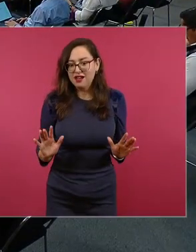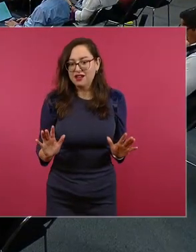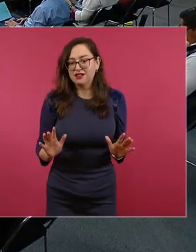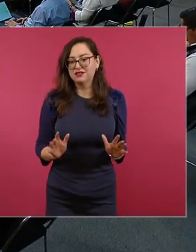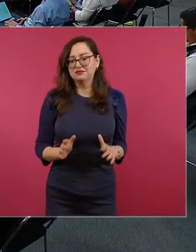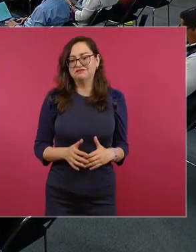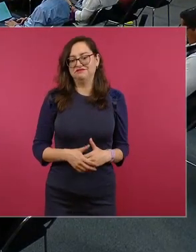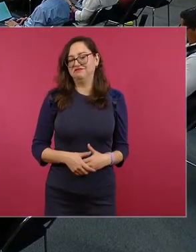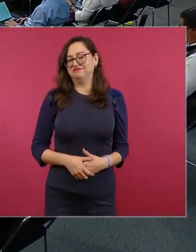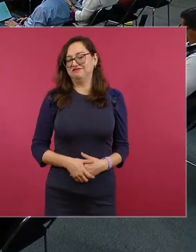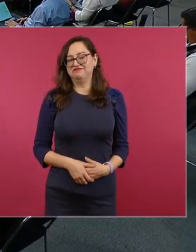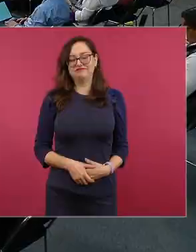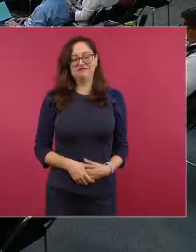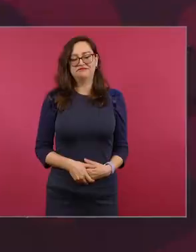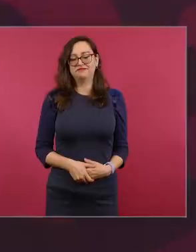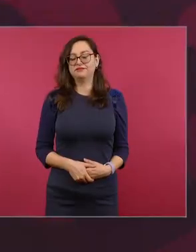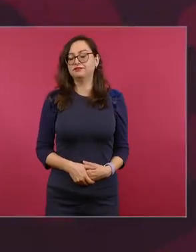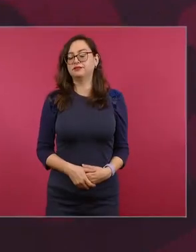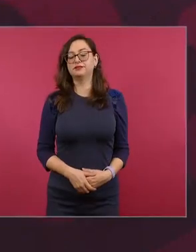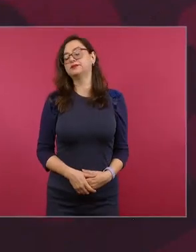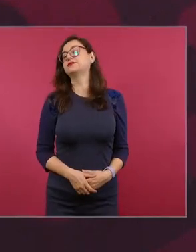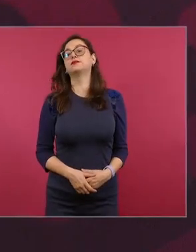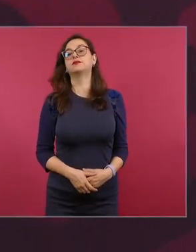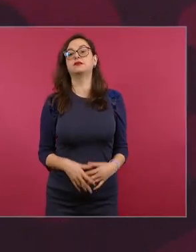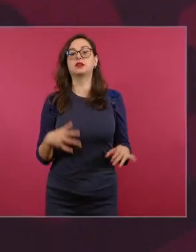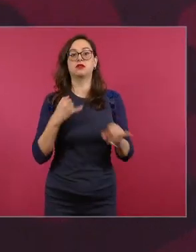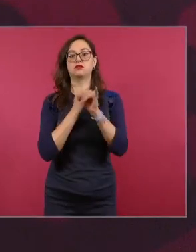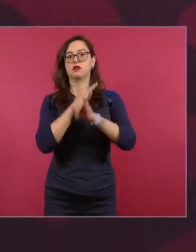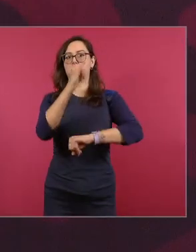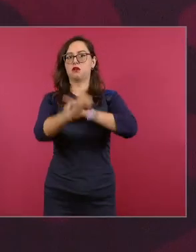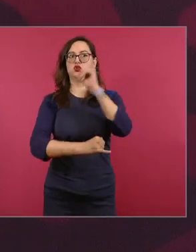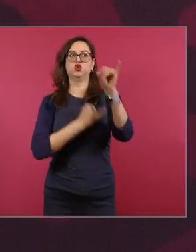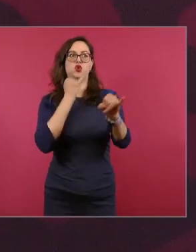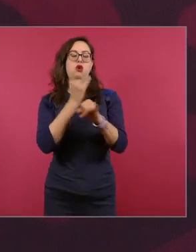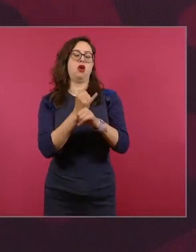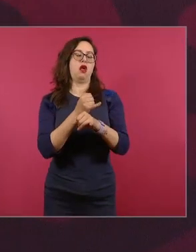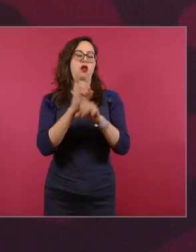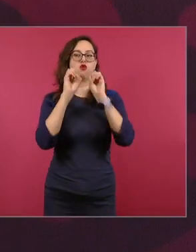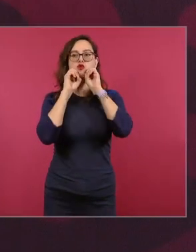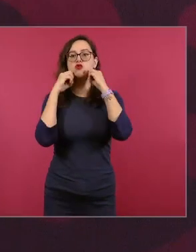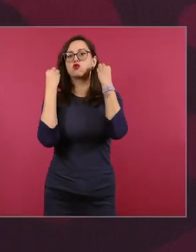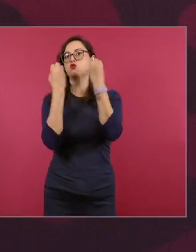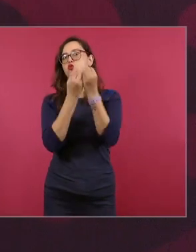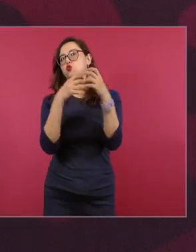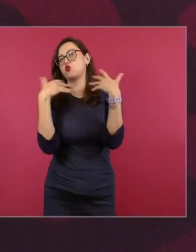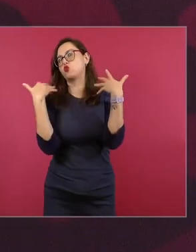En las comisiones interamericanas de derechos humanos,